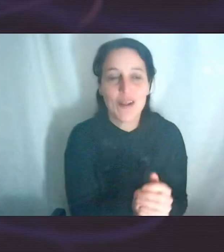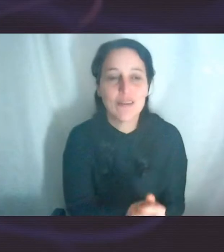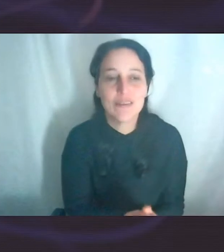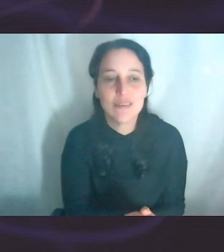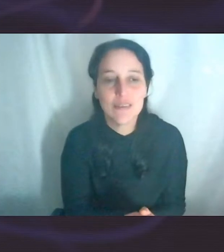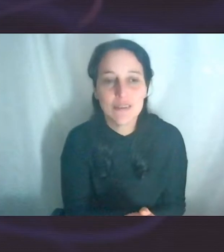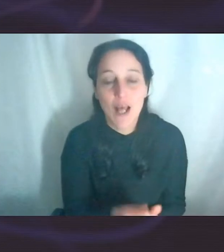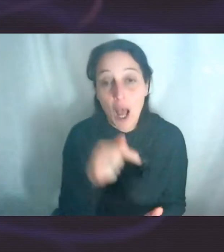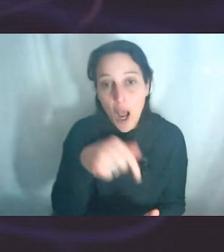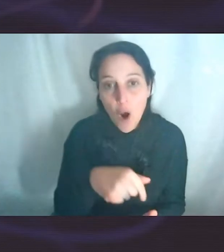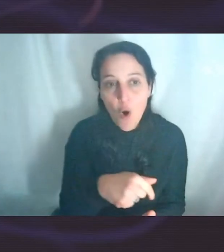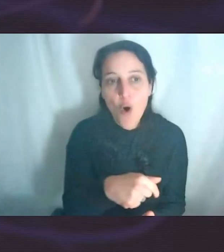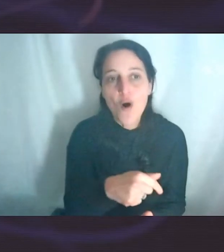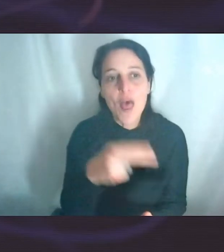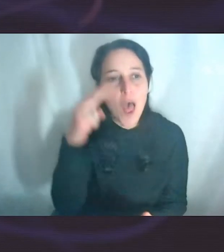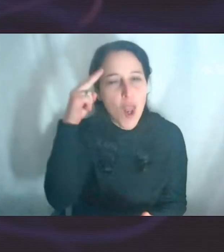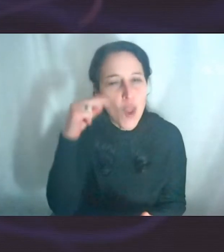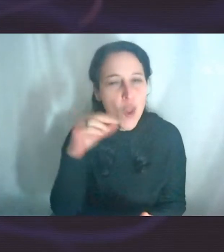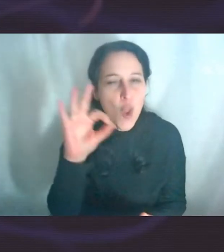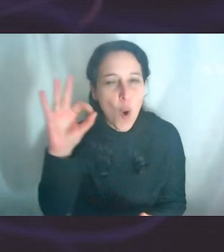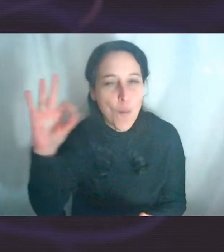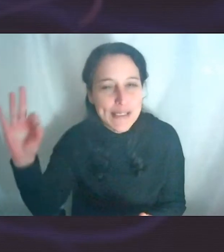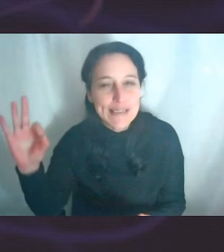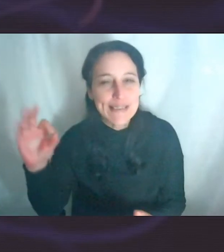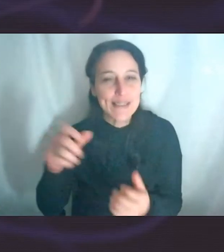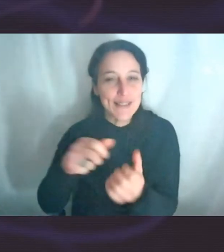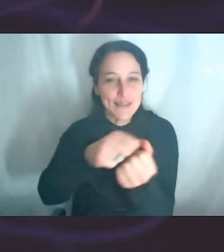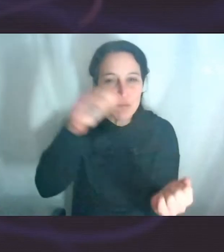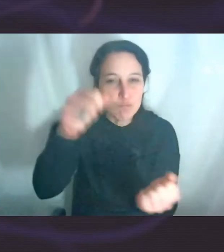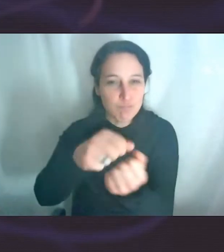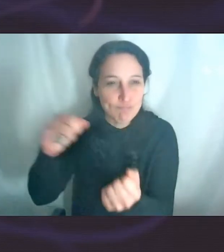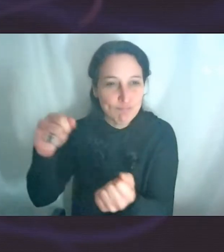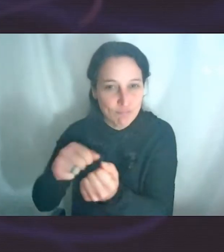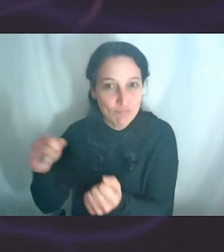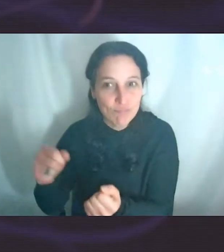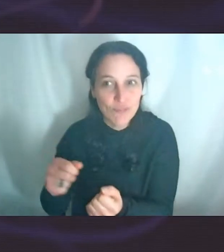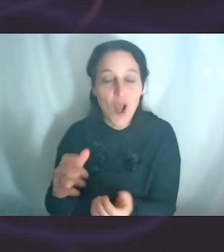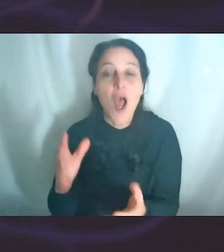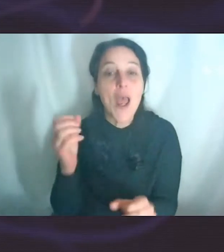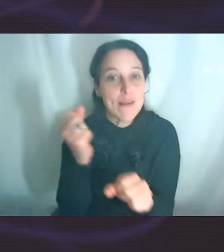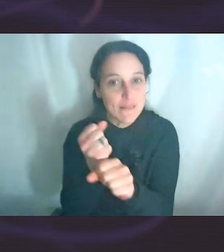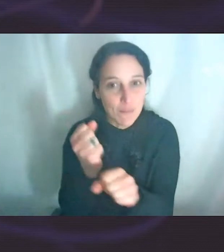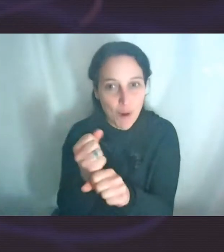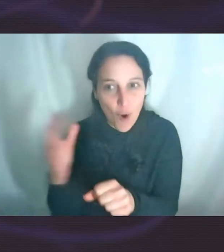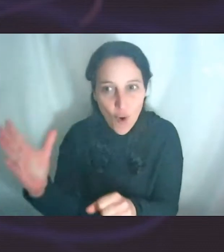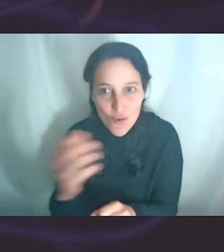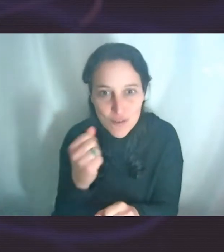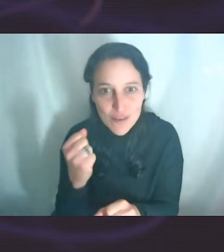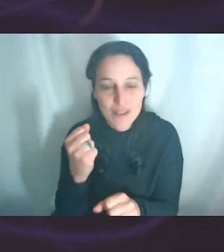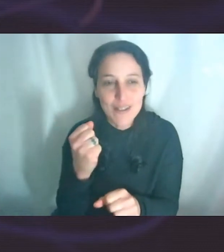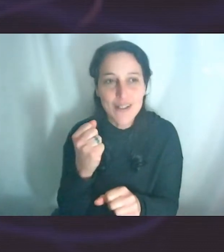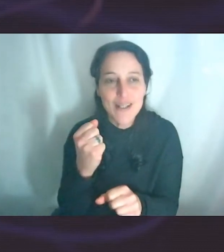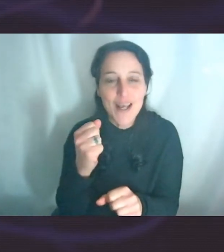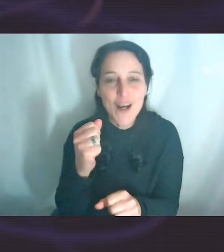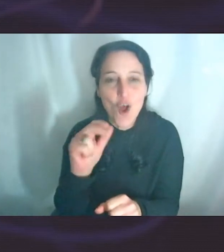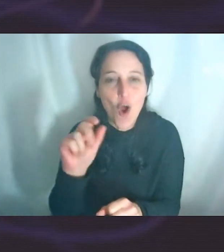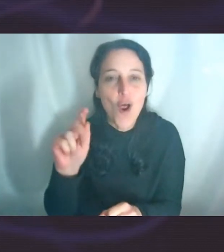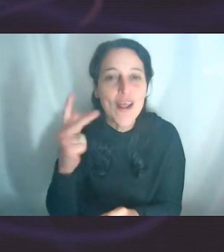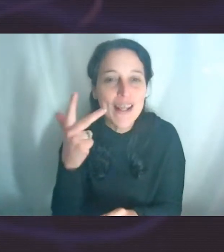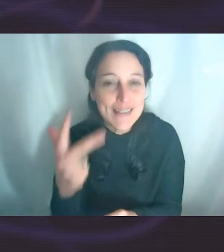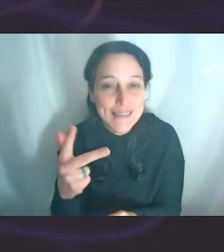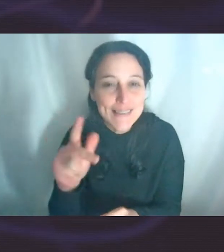900 chicas pudieron egresarse de ADA y conseguir un empleo en el sector dentro de los primeros 3 meses de haberse